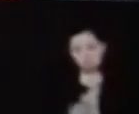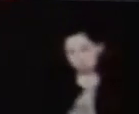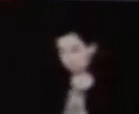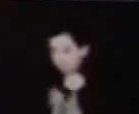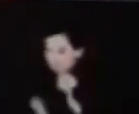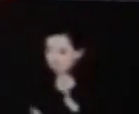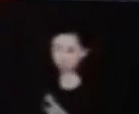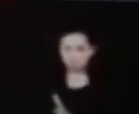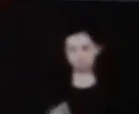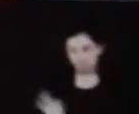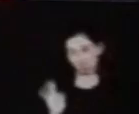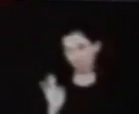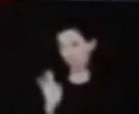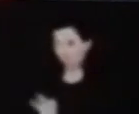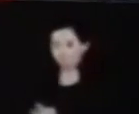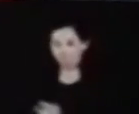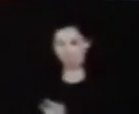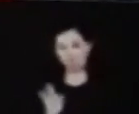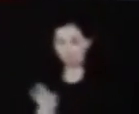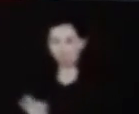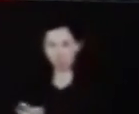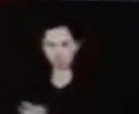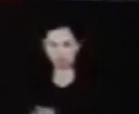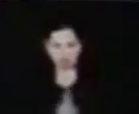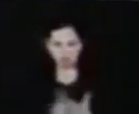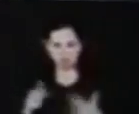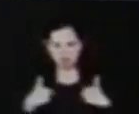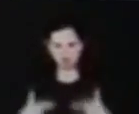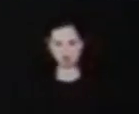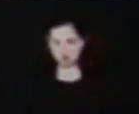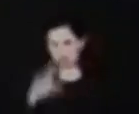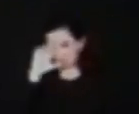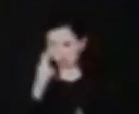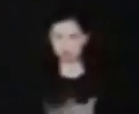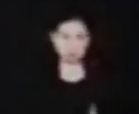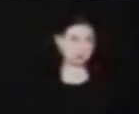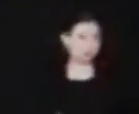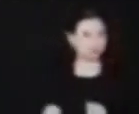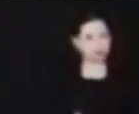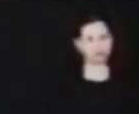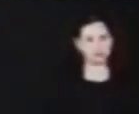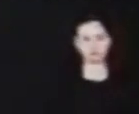encubridor de eventuales violaciones a los derechos humanos.